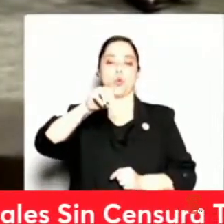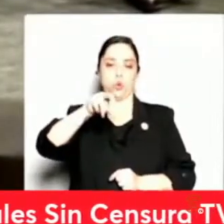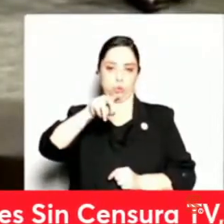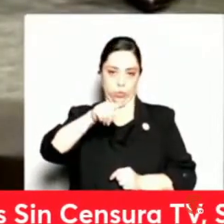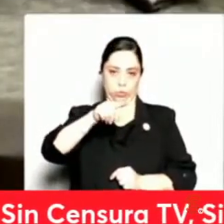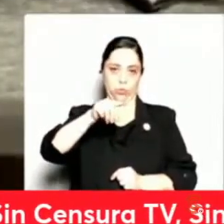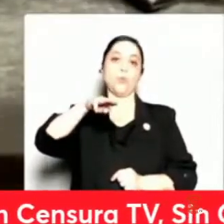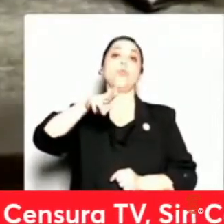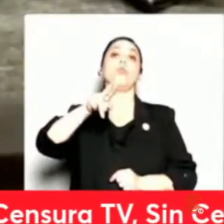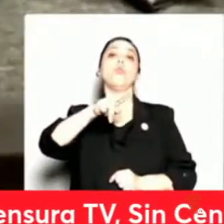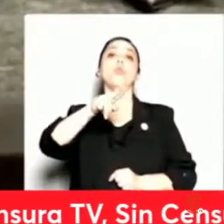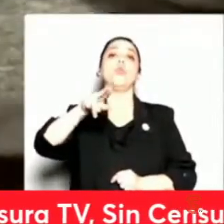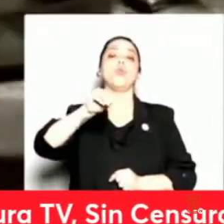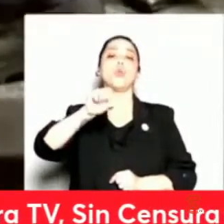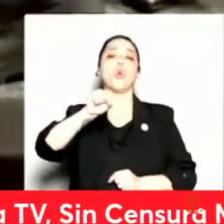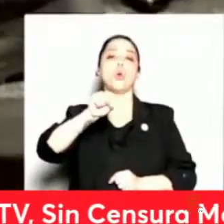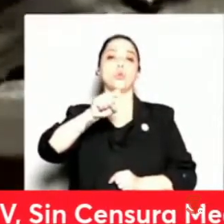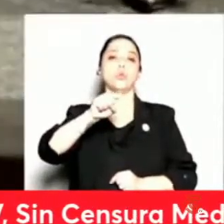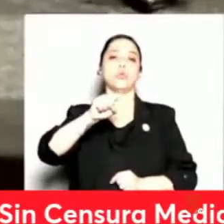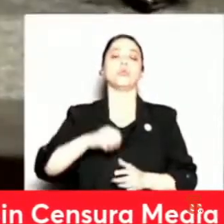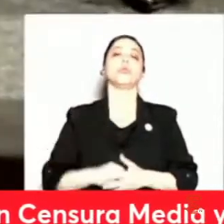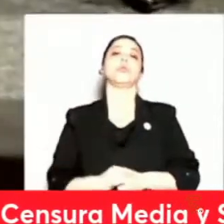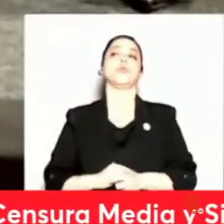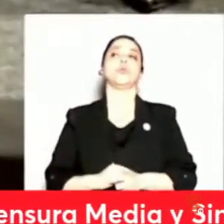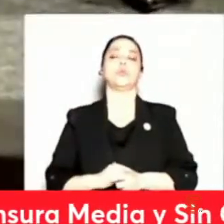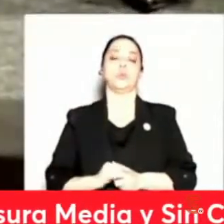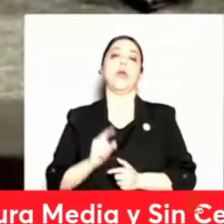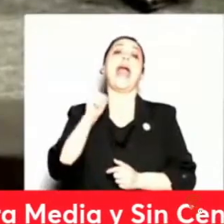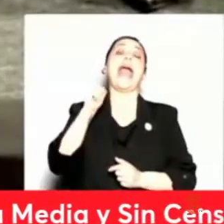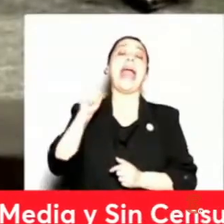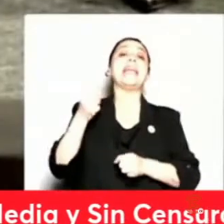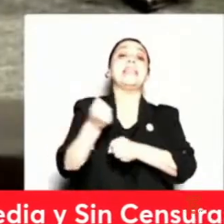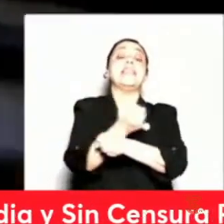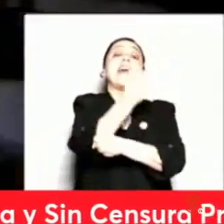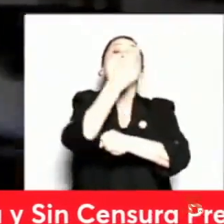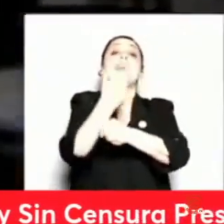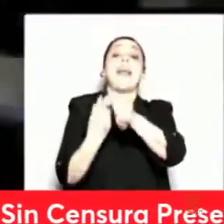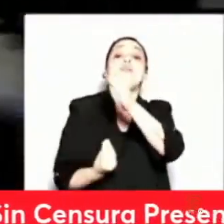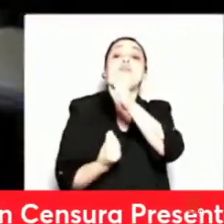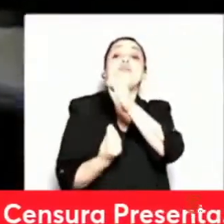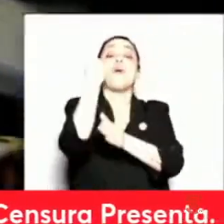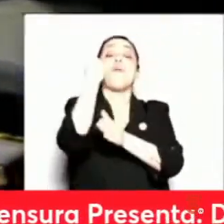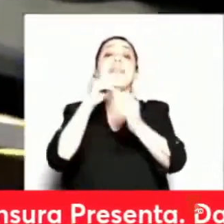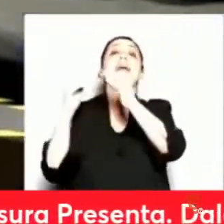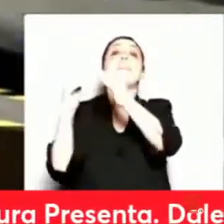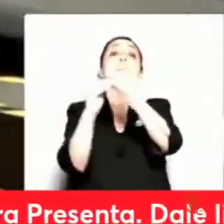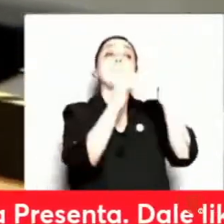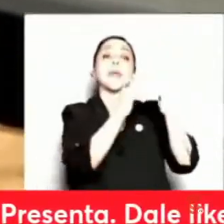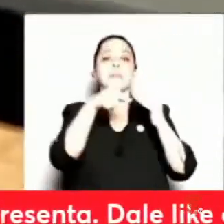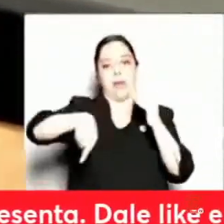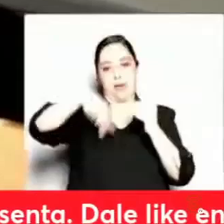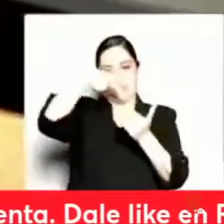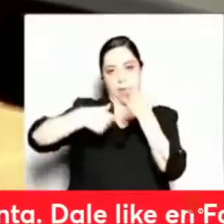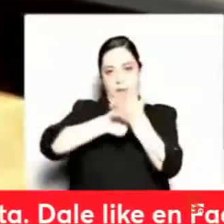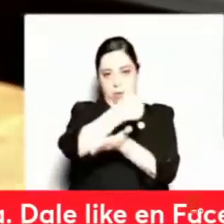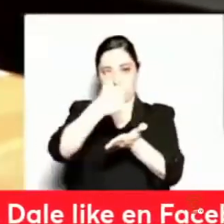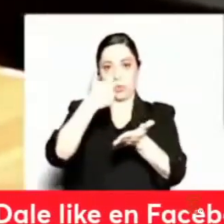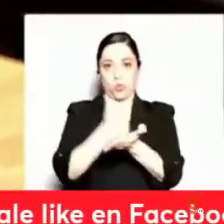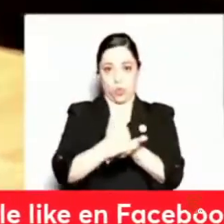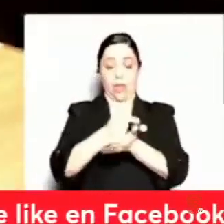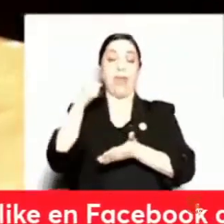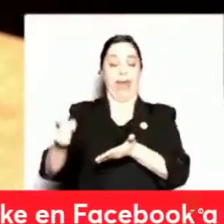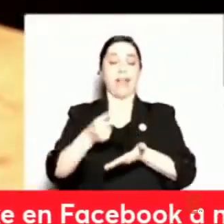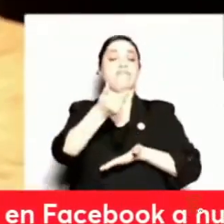Él encabezará la nueva Secretaría de Vivienda de nuestra ciudad. Es un